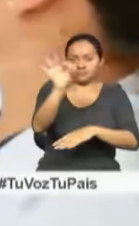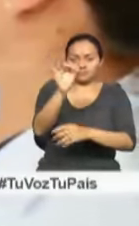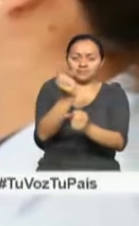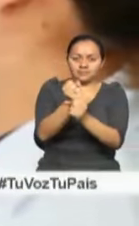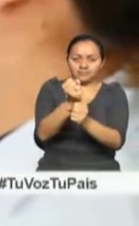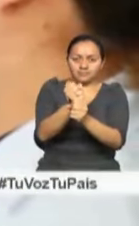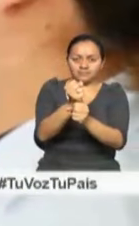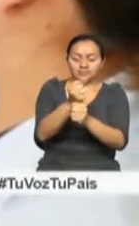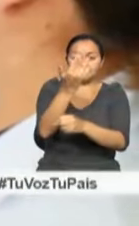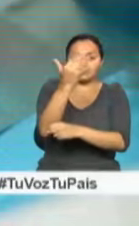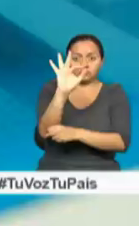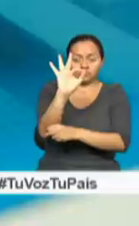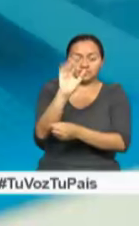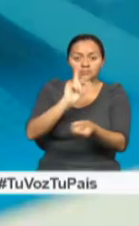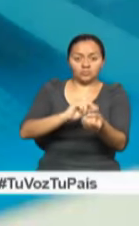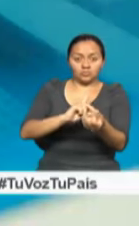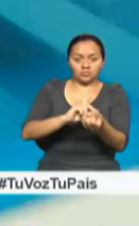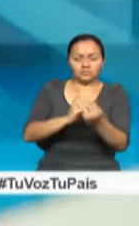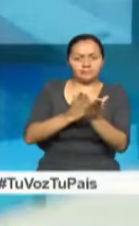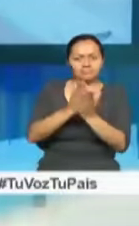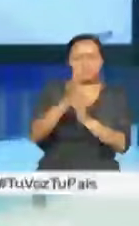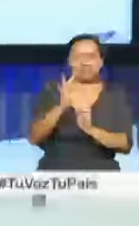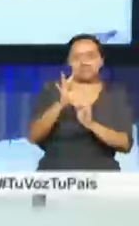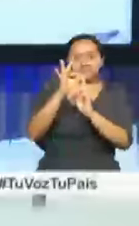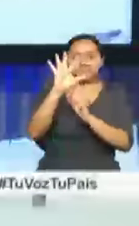especialistas y 5 odontólogos.